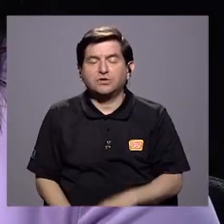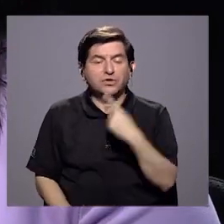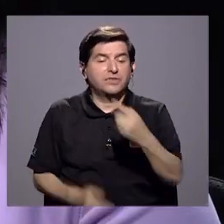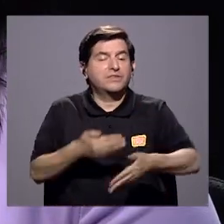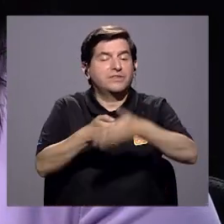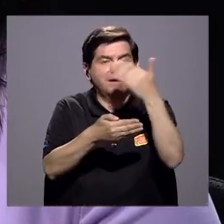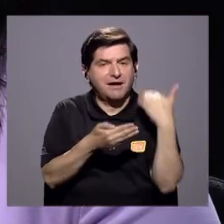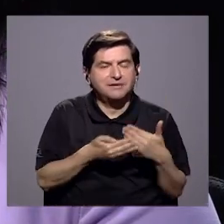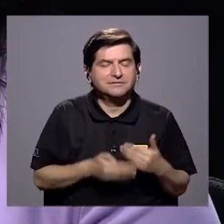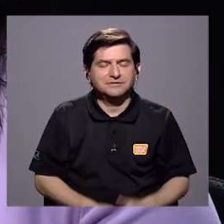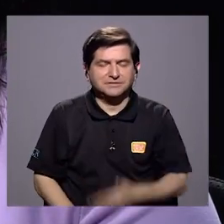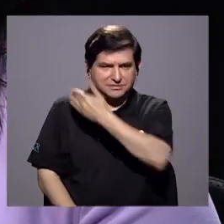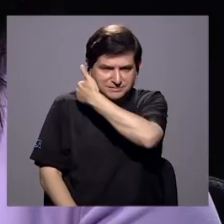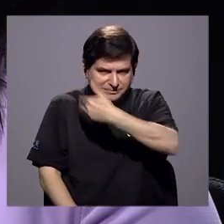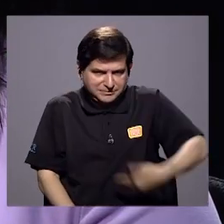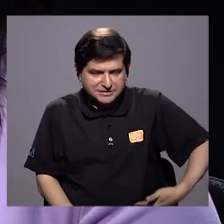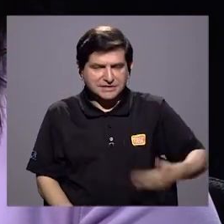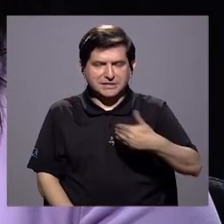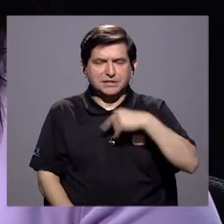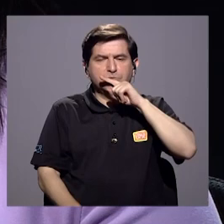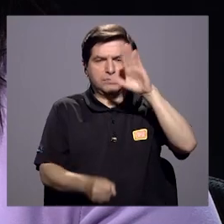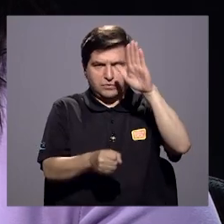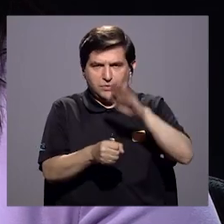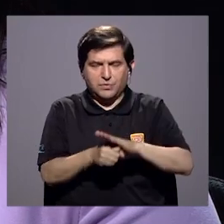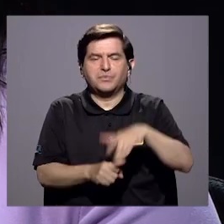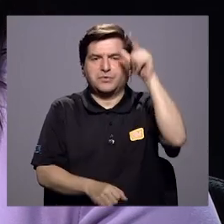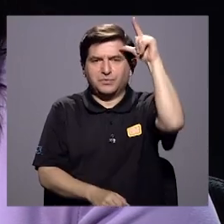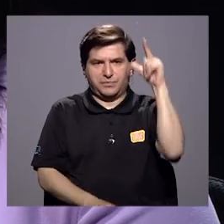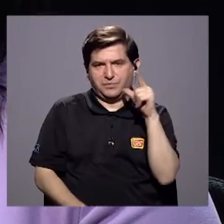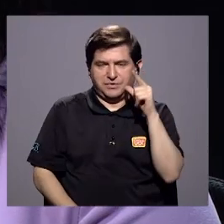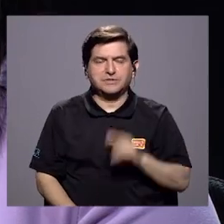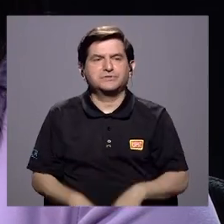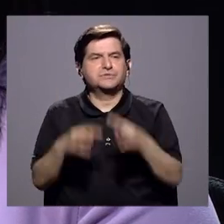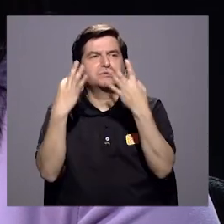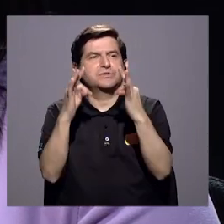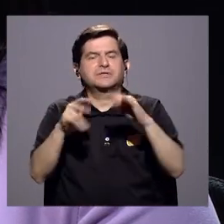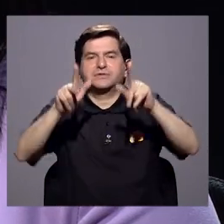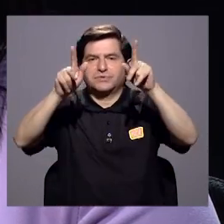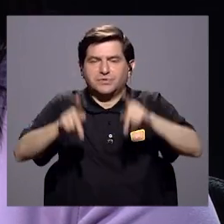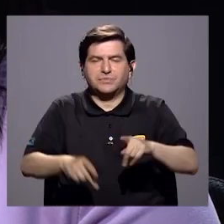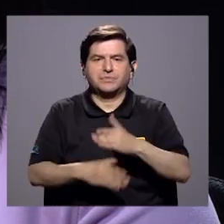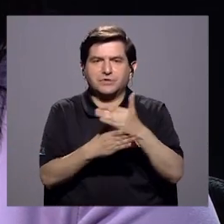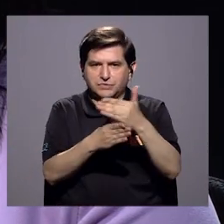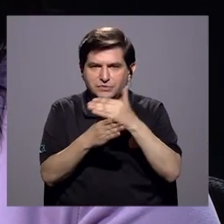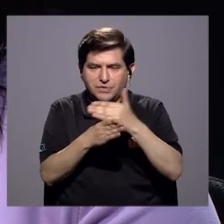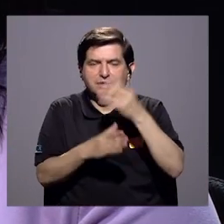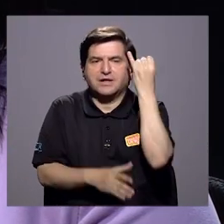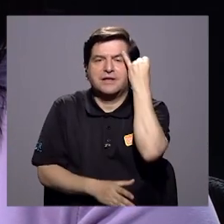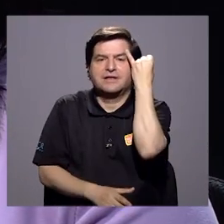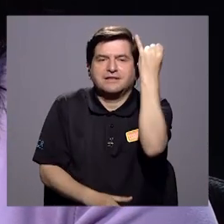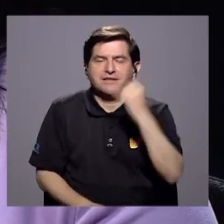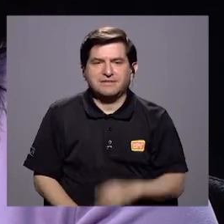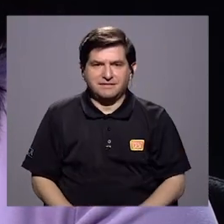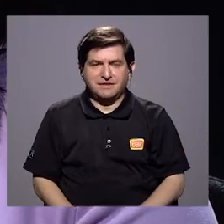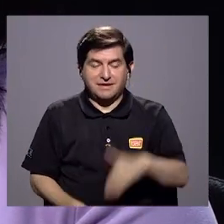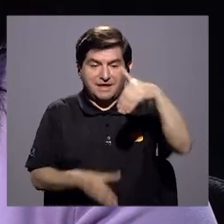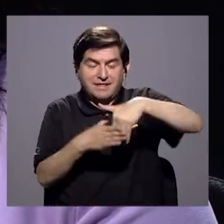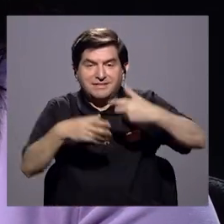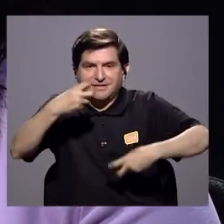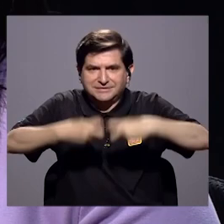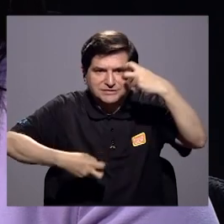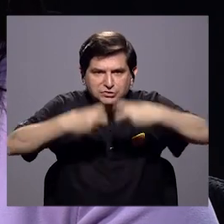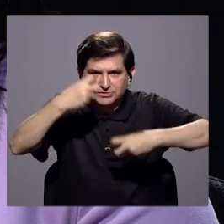mencionar precisamente, el presidente tiene un gran compromiso con Limón y lo que buscó fue una persona que compartiera la iniciativa de, en medio de una